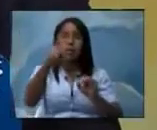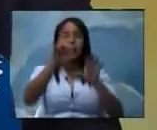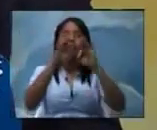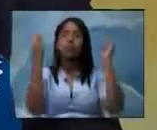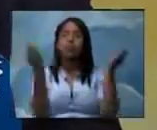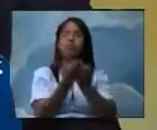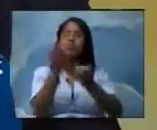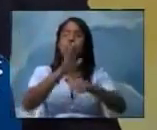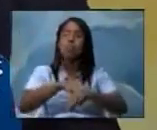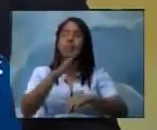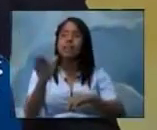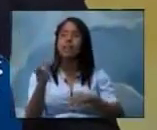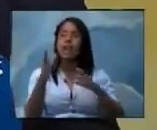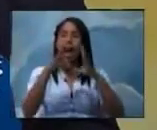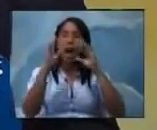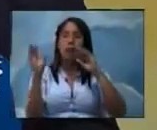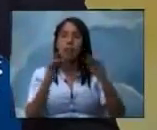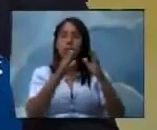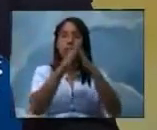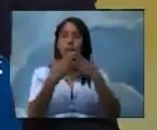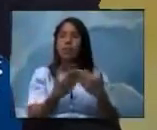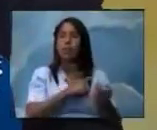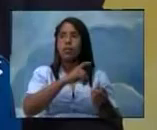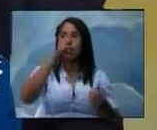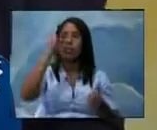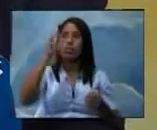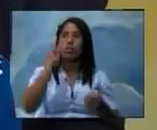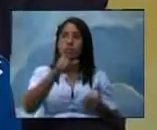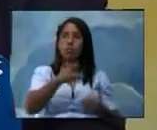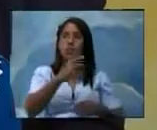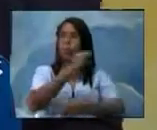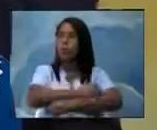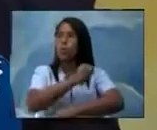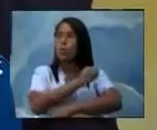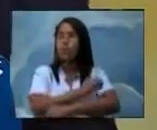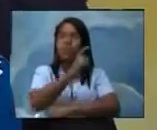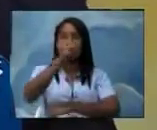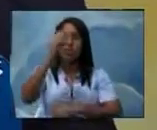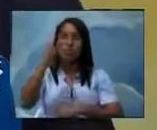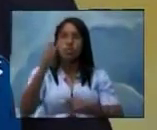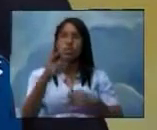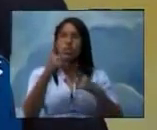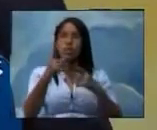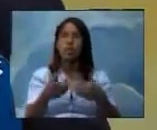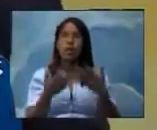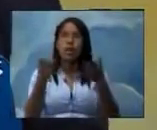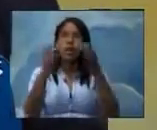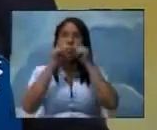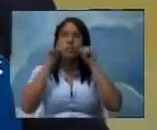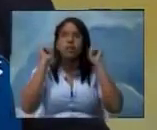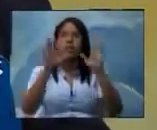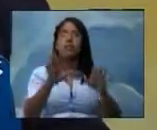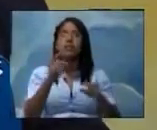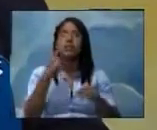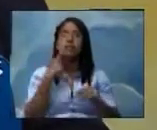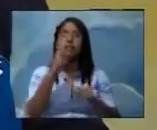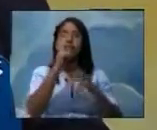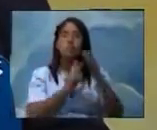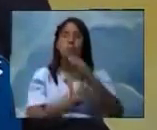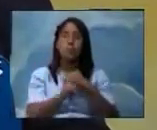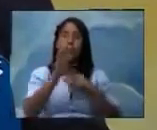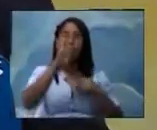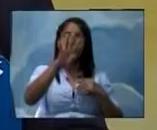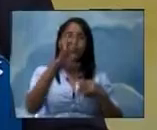hogar, porque se está hablando de la palabra. Si usted obedece, Dios le va a bendecir. Y dice el